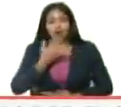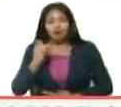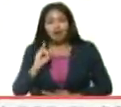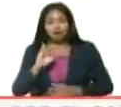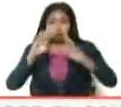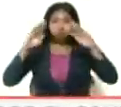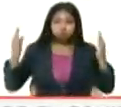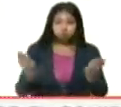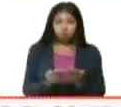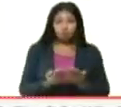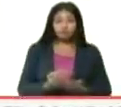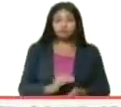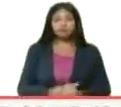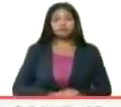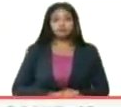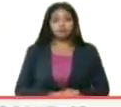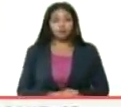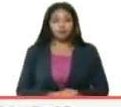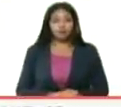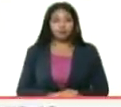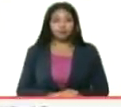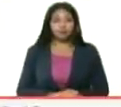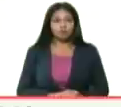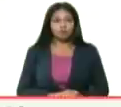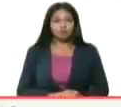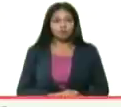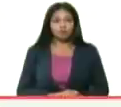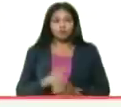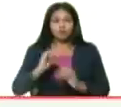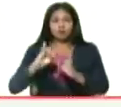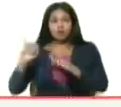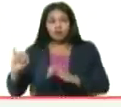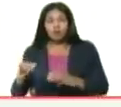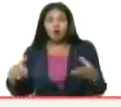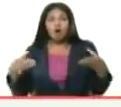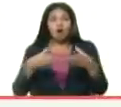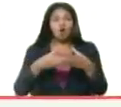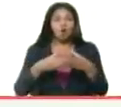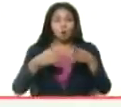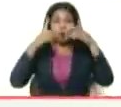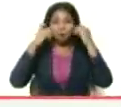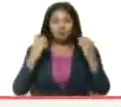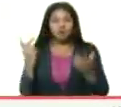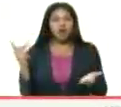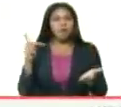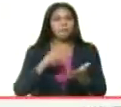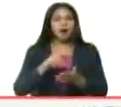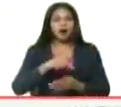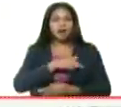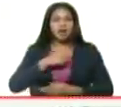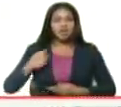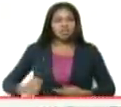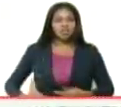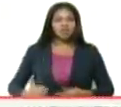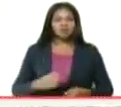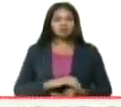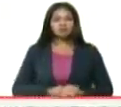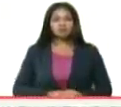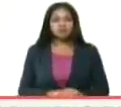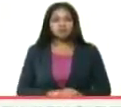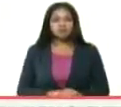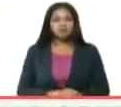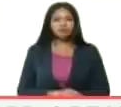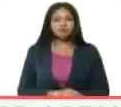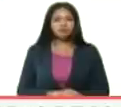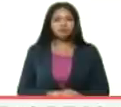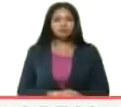y por eso está aquí el grupo de expertos de China.